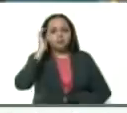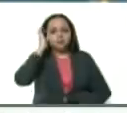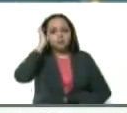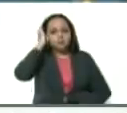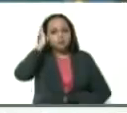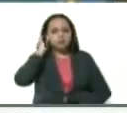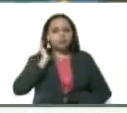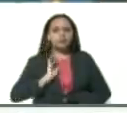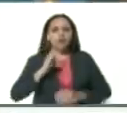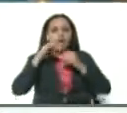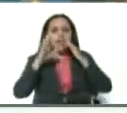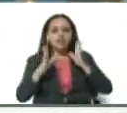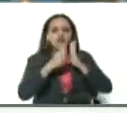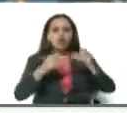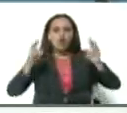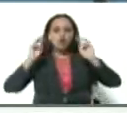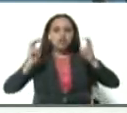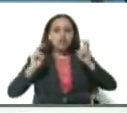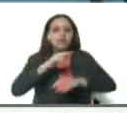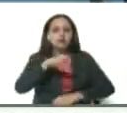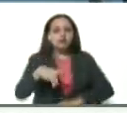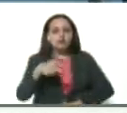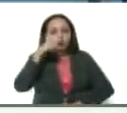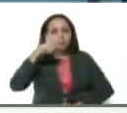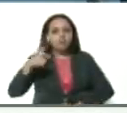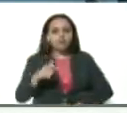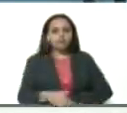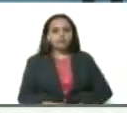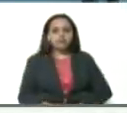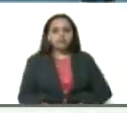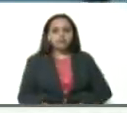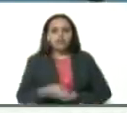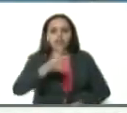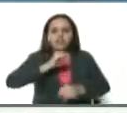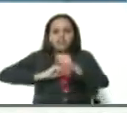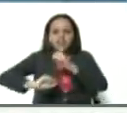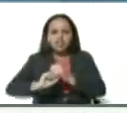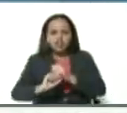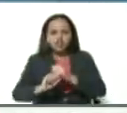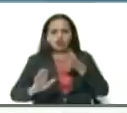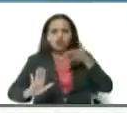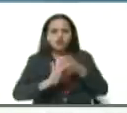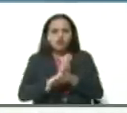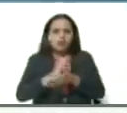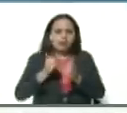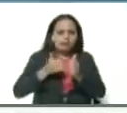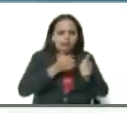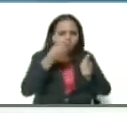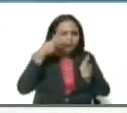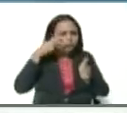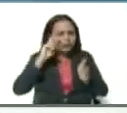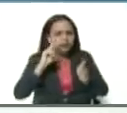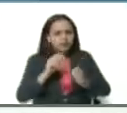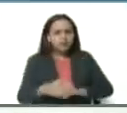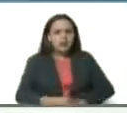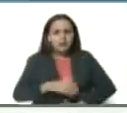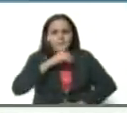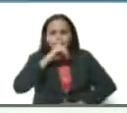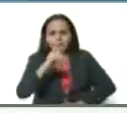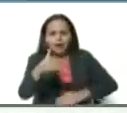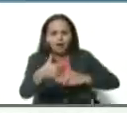por atender todos los temas de nuestro pueblo, enfrentando complots, conspiraciones,